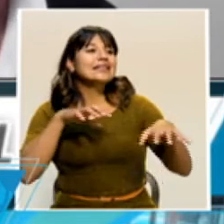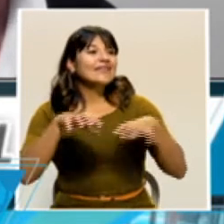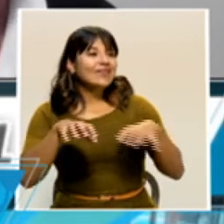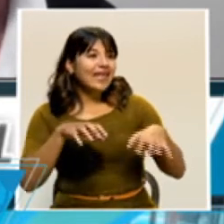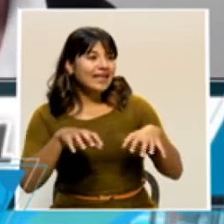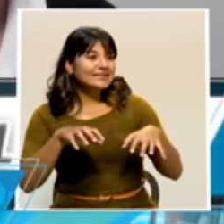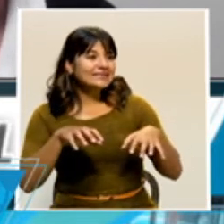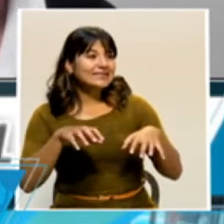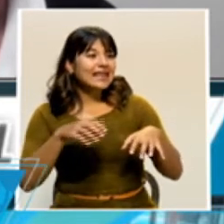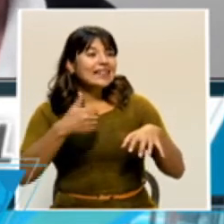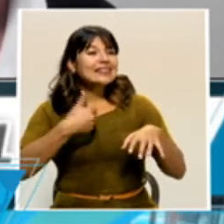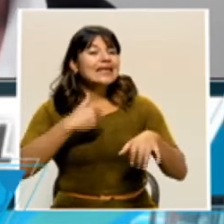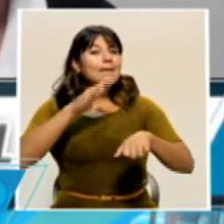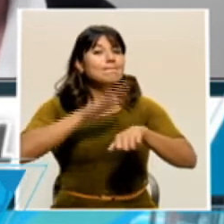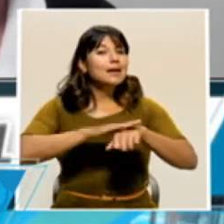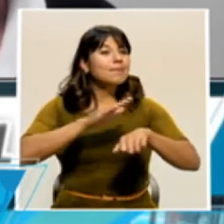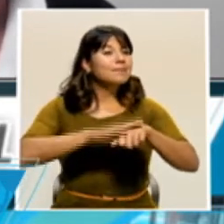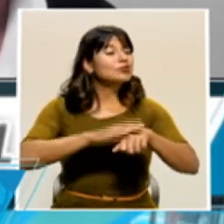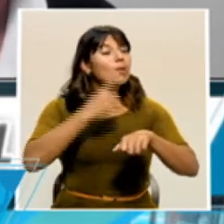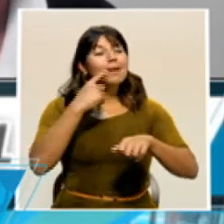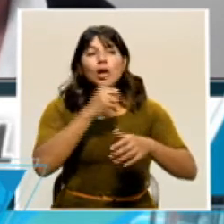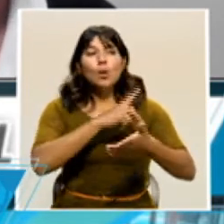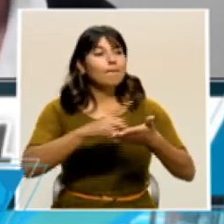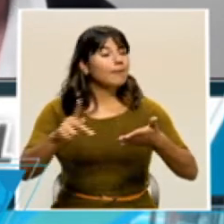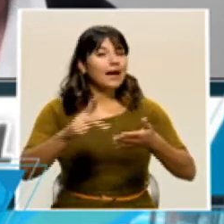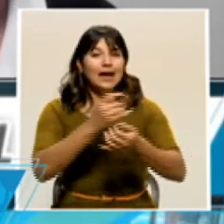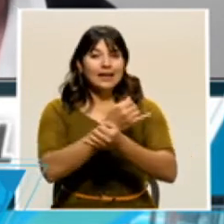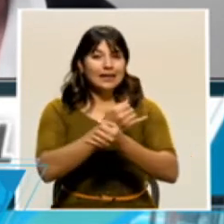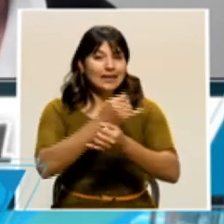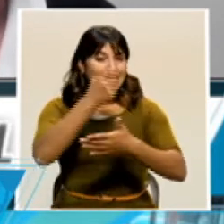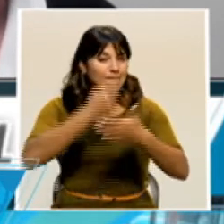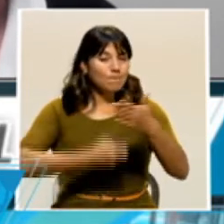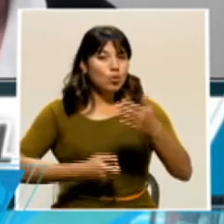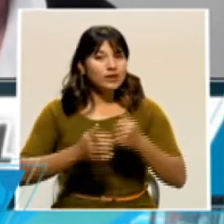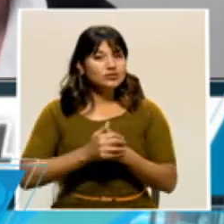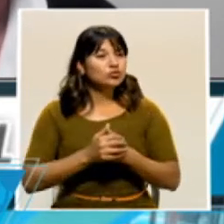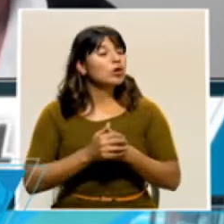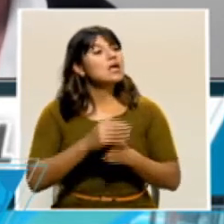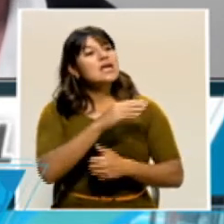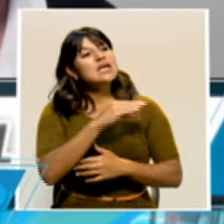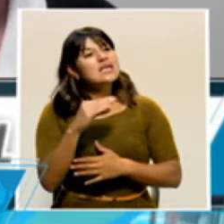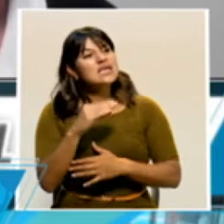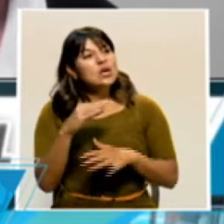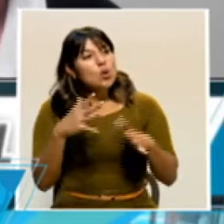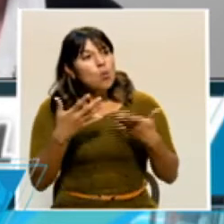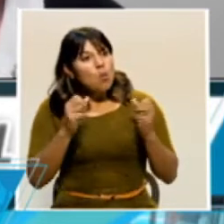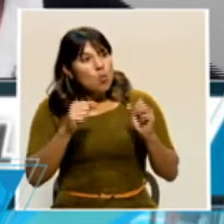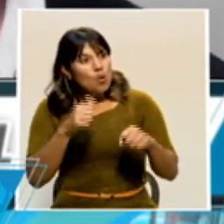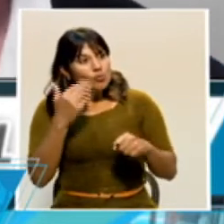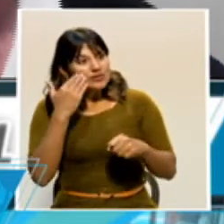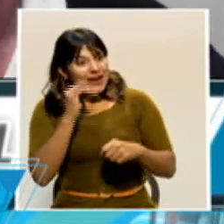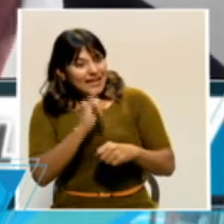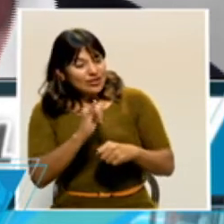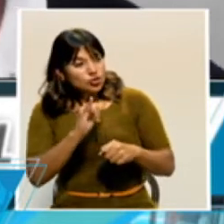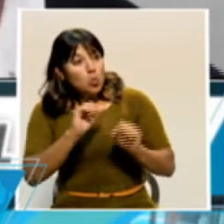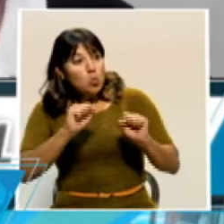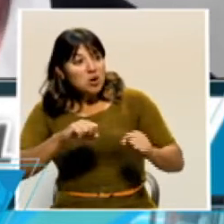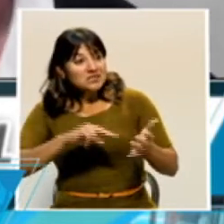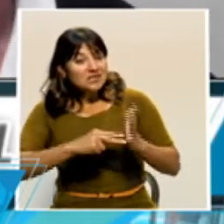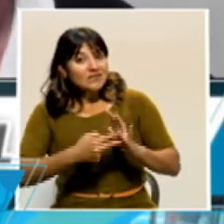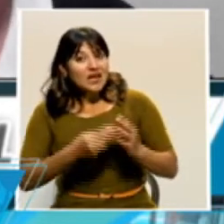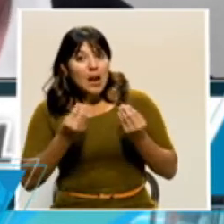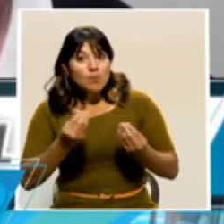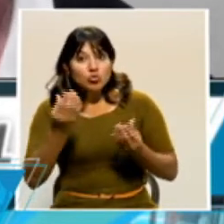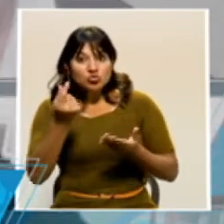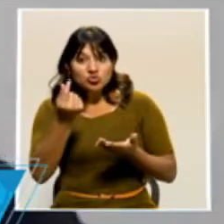cómo sabemos que esa exoneración nos genera algún tipo de rédito, de ventaja? Bueno, entiendo yo que hay